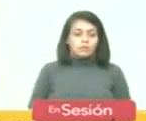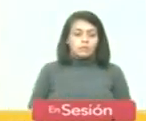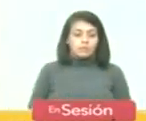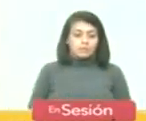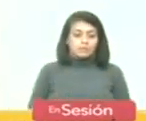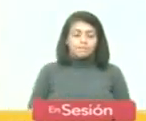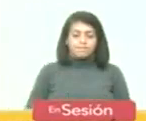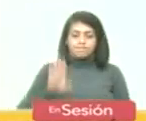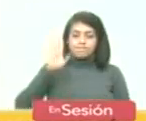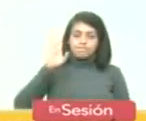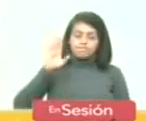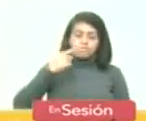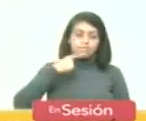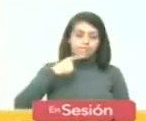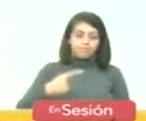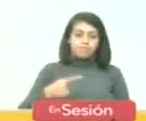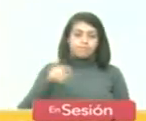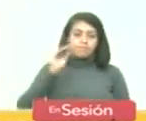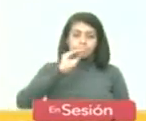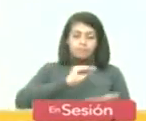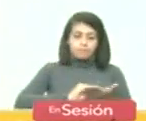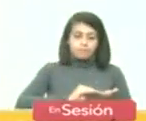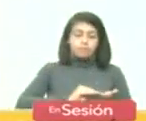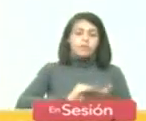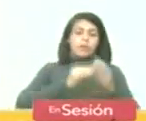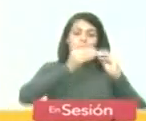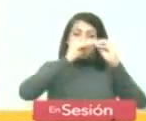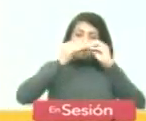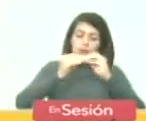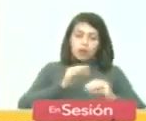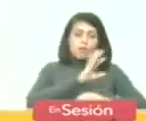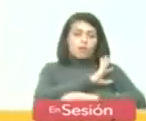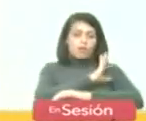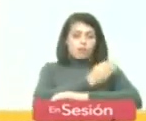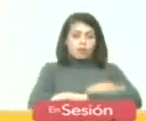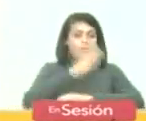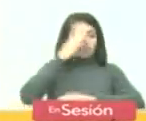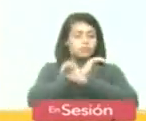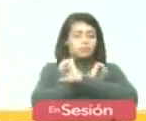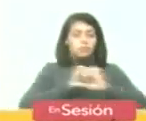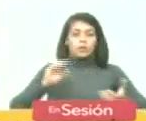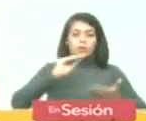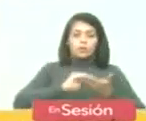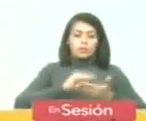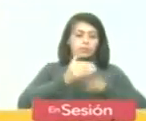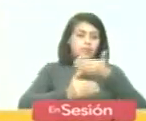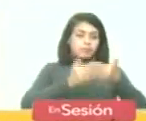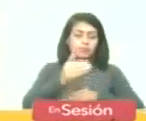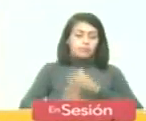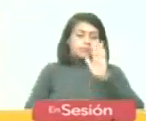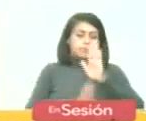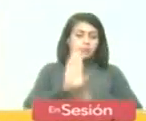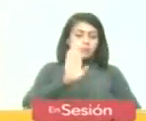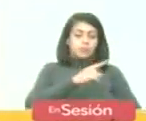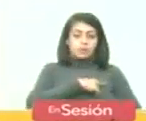con la promesa de que él iba a recomponer sus fuerzas militares para volver a avanzar sobre China